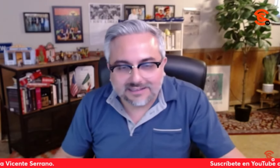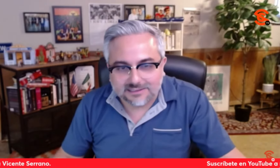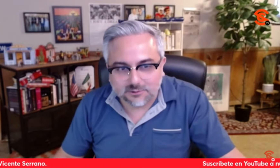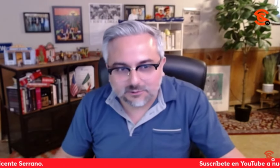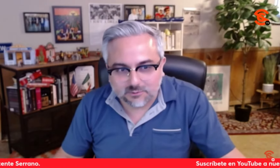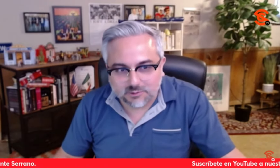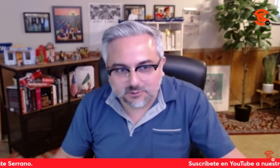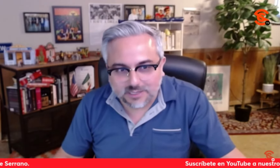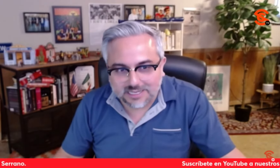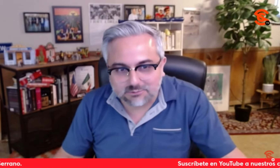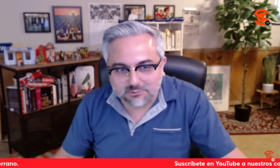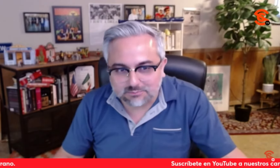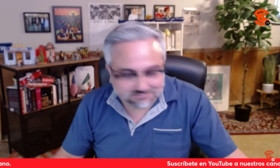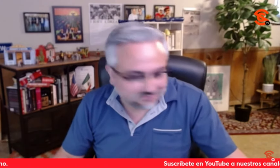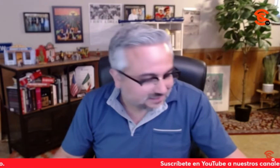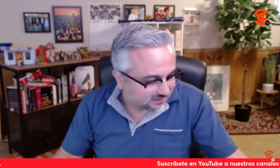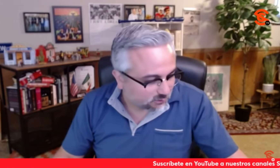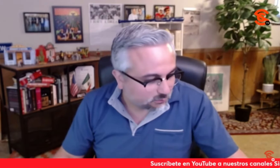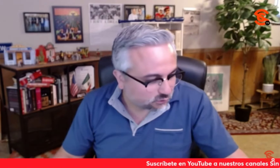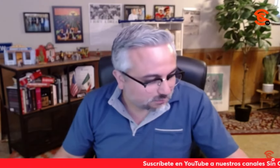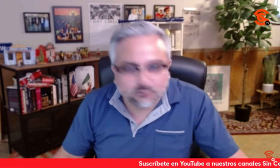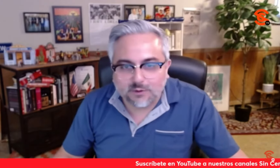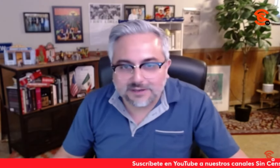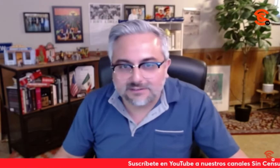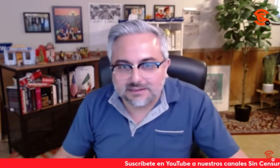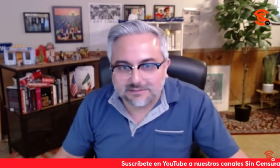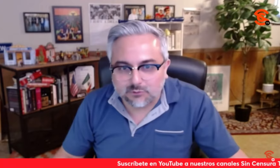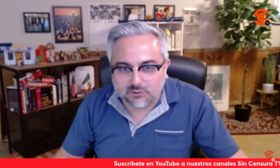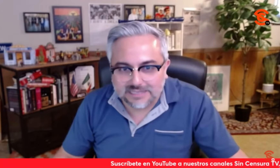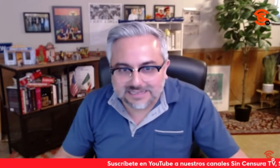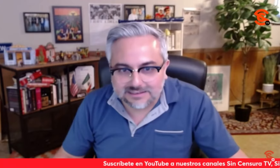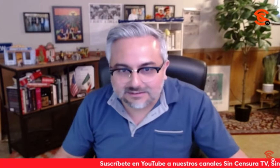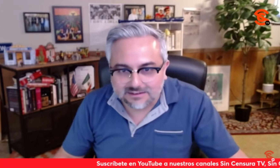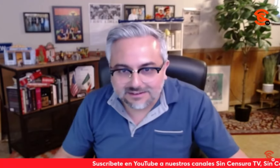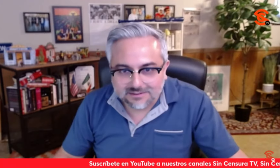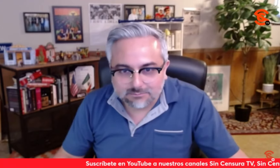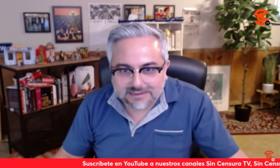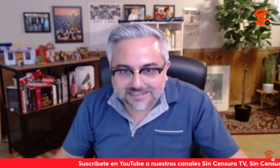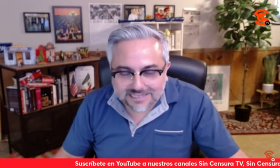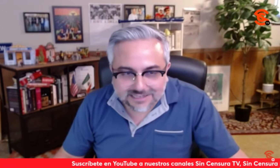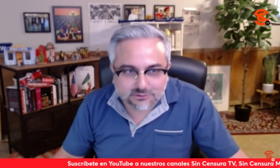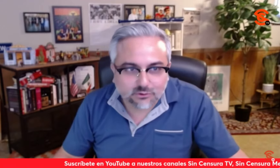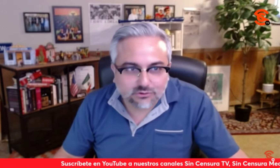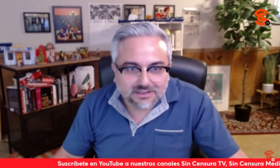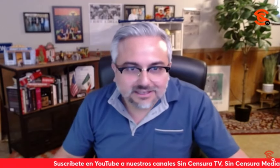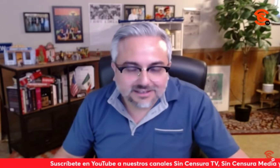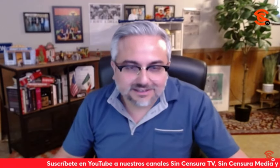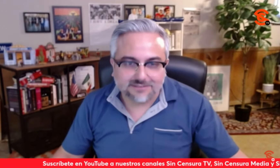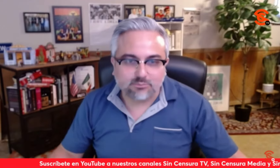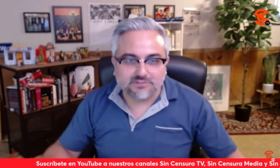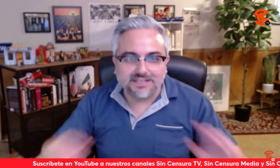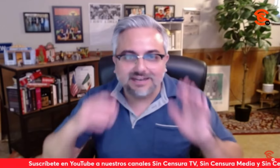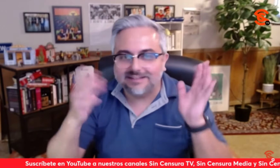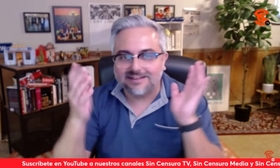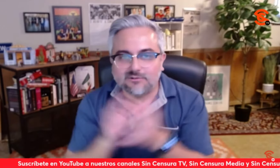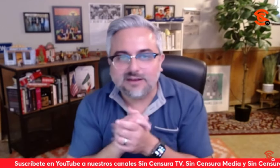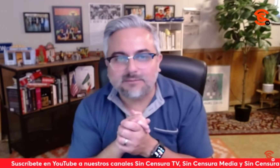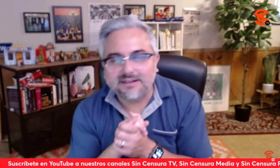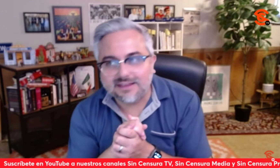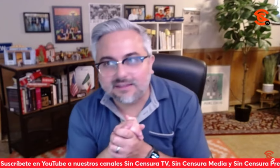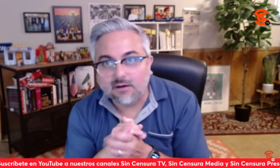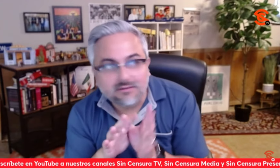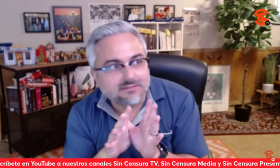y de todos esos personajes, pues son mucho más fuertes, más importantes, más directos. Pues tienen esa, ¿no?,